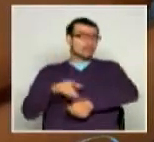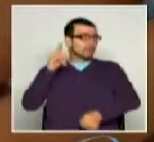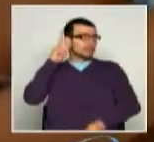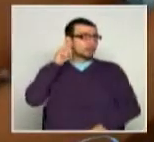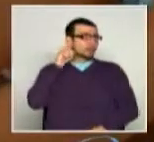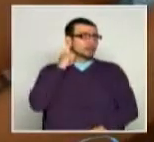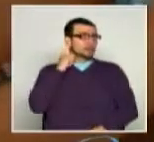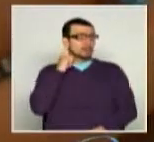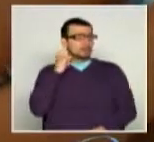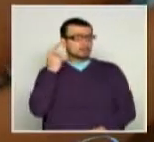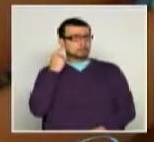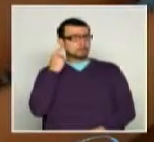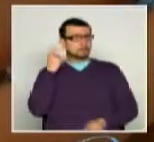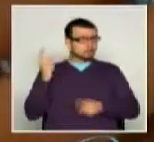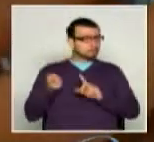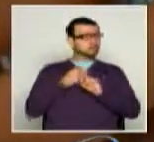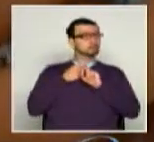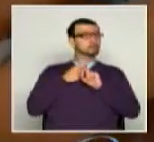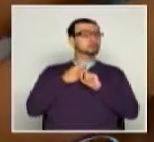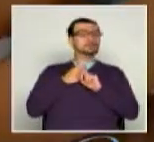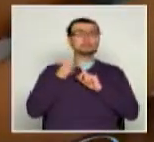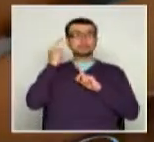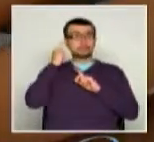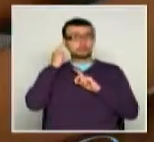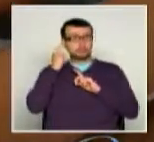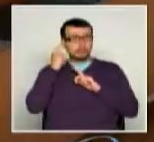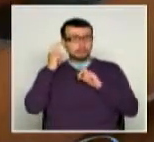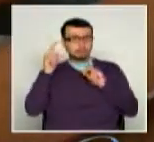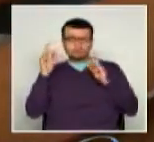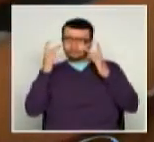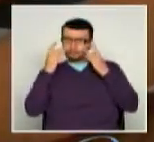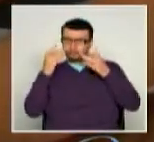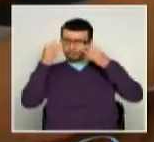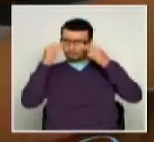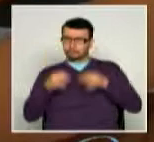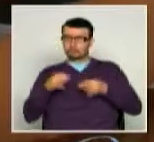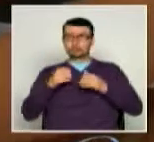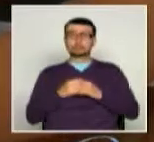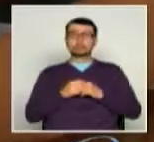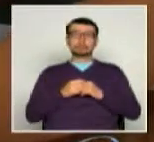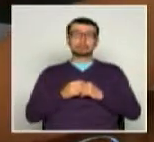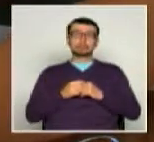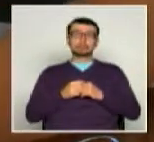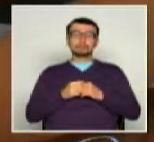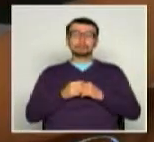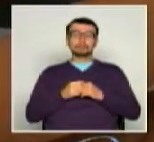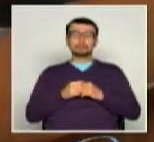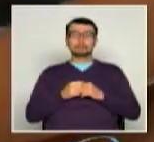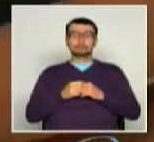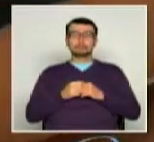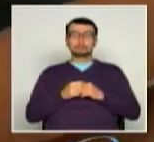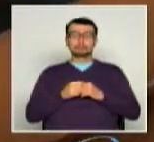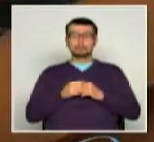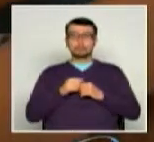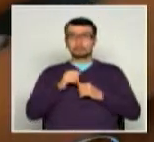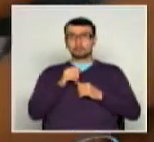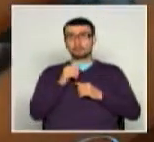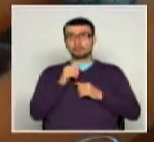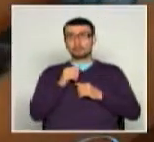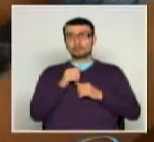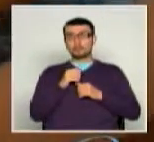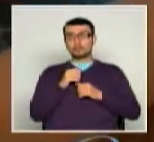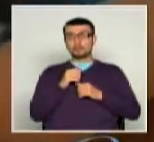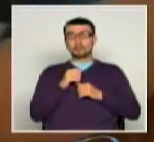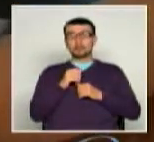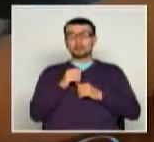superficial. Entonces hay un sistema para ir uno muy a la fija que se llama el VAS, Sistema Vascular Autónomo. Cuando